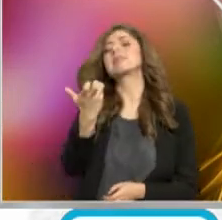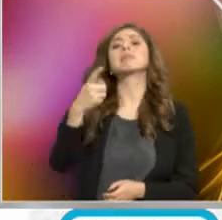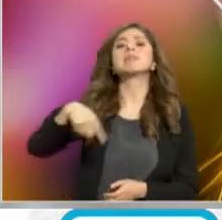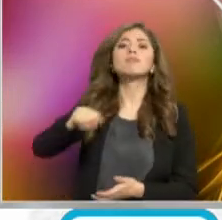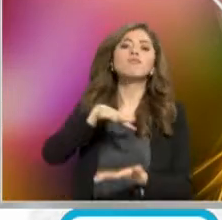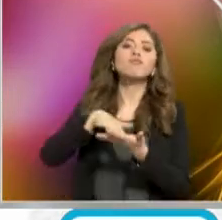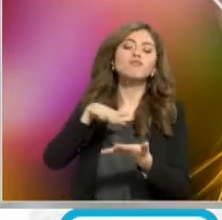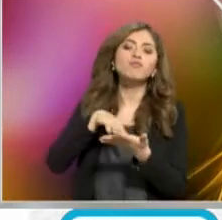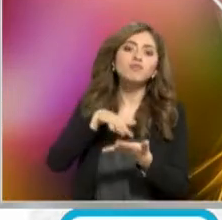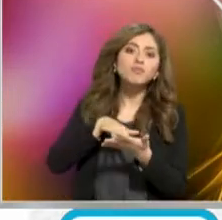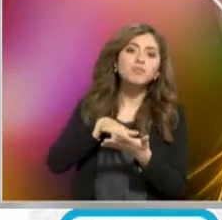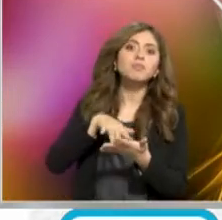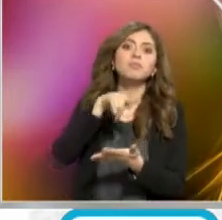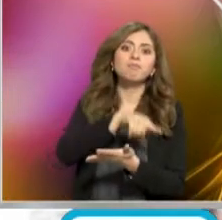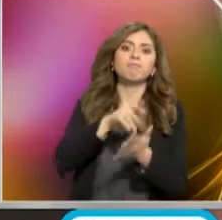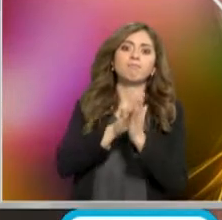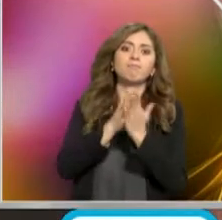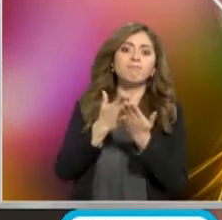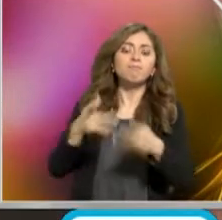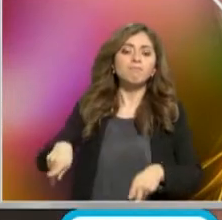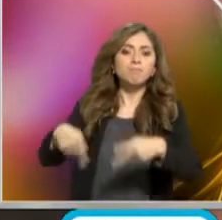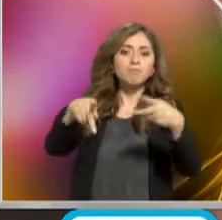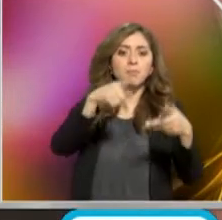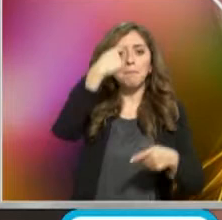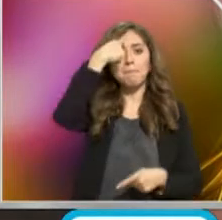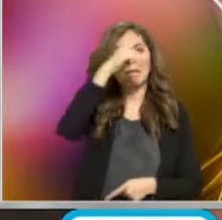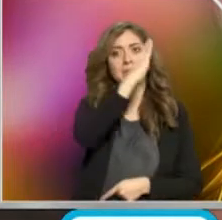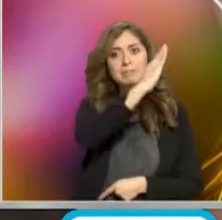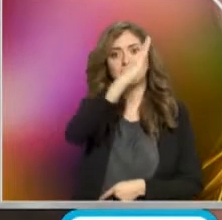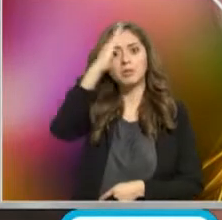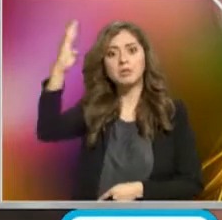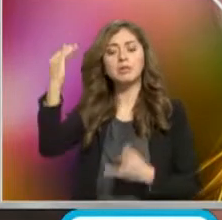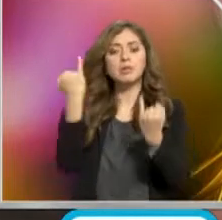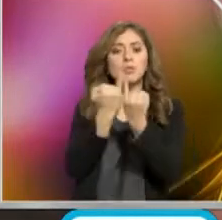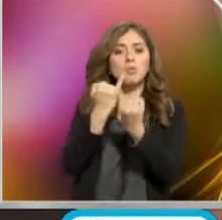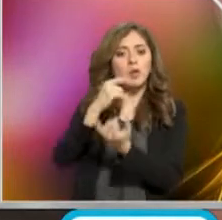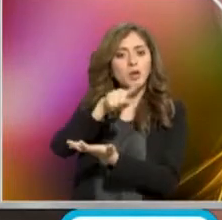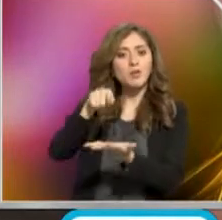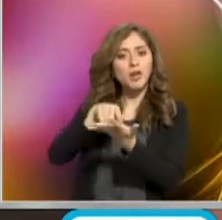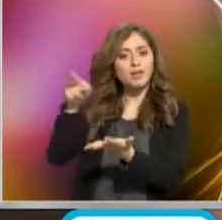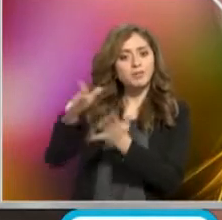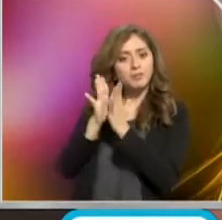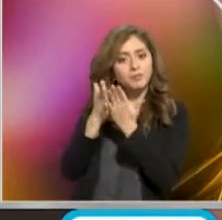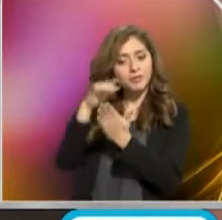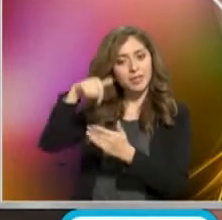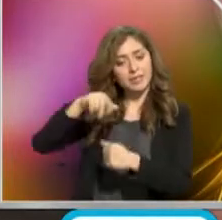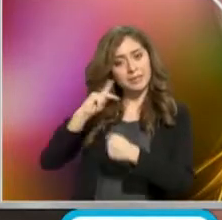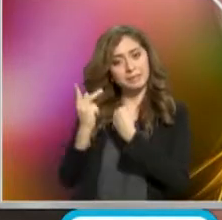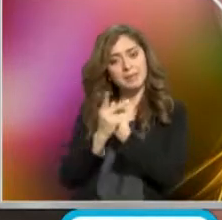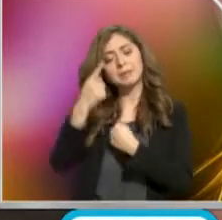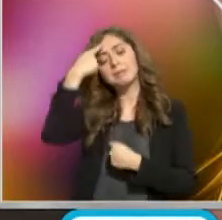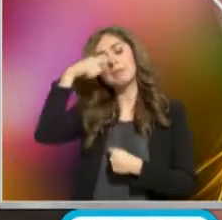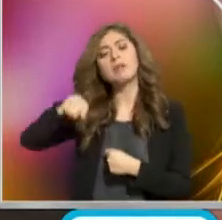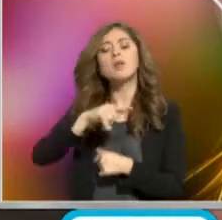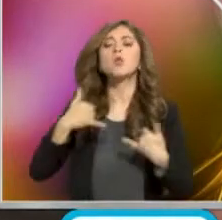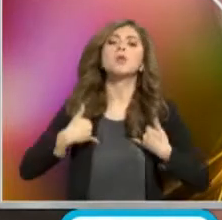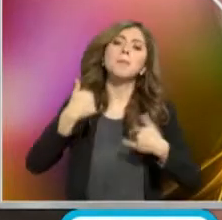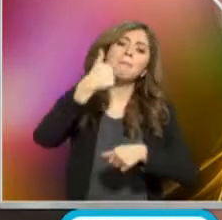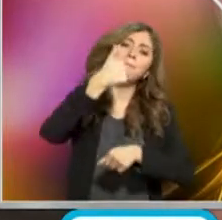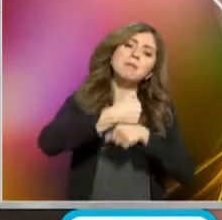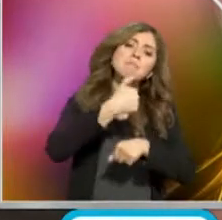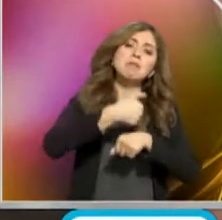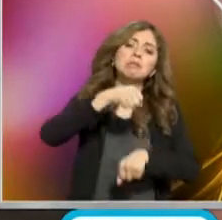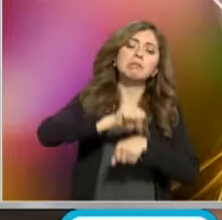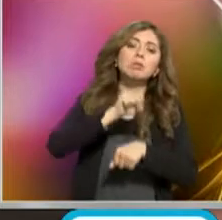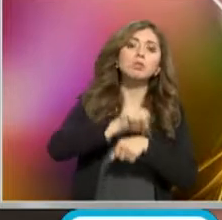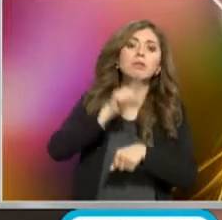divertido para eso, Exacto, se ¿no? hizo una publicación para todas las bibliotecas y salas de lectura del país. ¿Sí? Para los chavos de primaria y secundaria, pues que